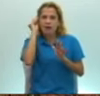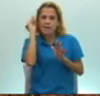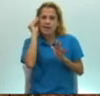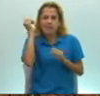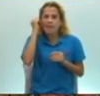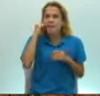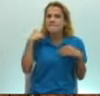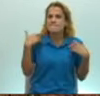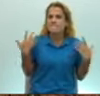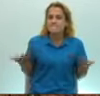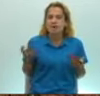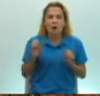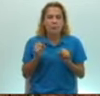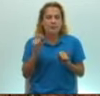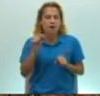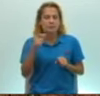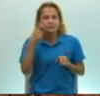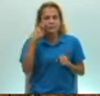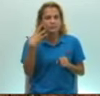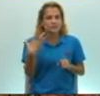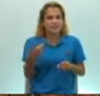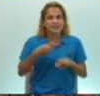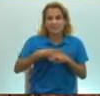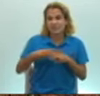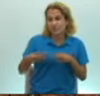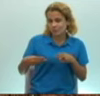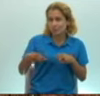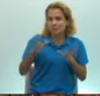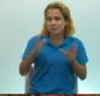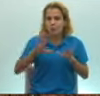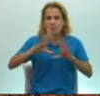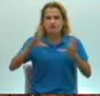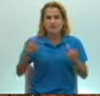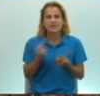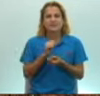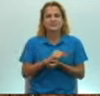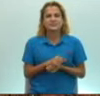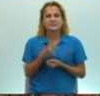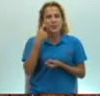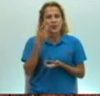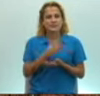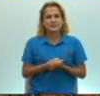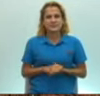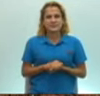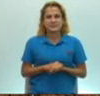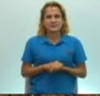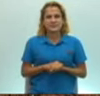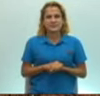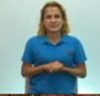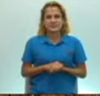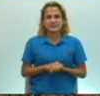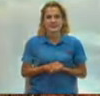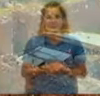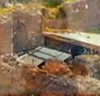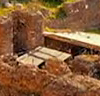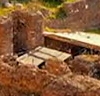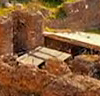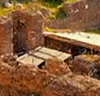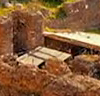y enriquecer, aprender mucho más y dominar esta importante historia que es la historia universal. Nos vemos.